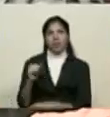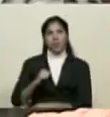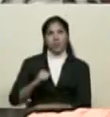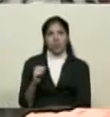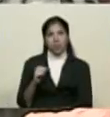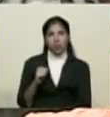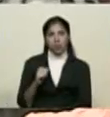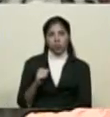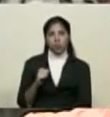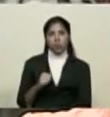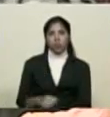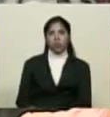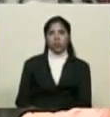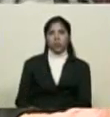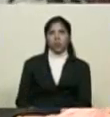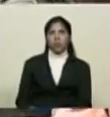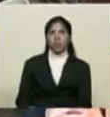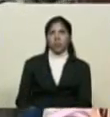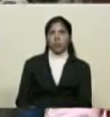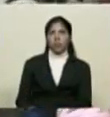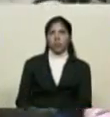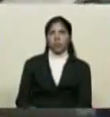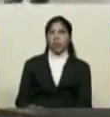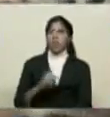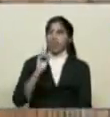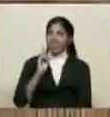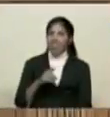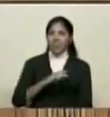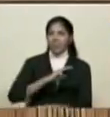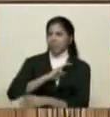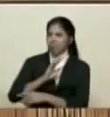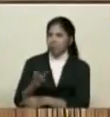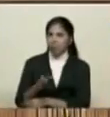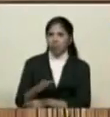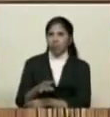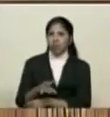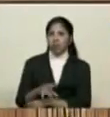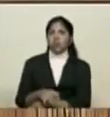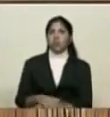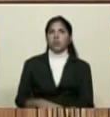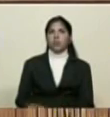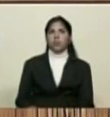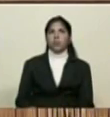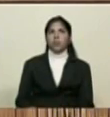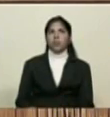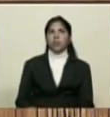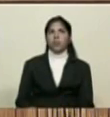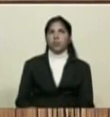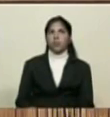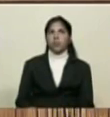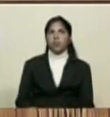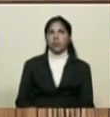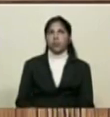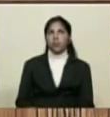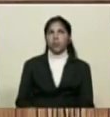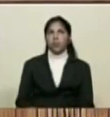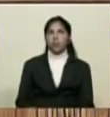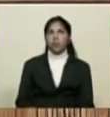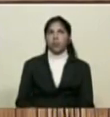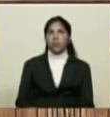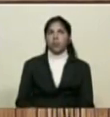del Ministerio Público, tenga realmente el peso que se merece. Y no esa especie de